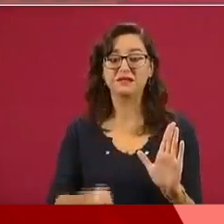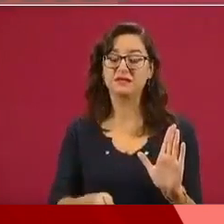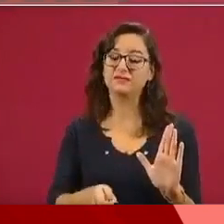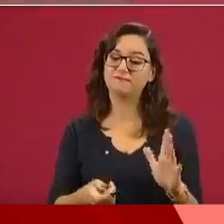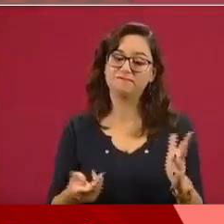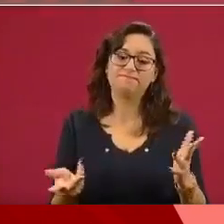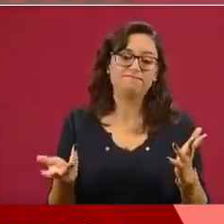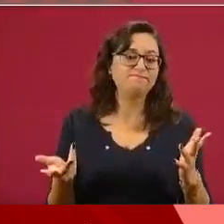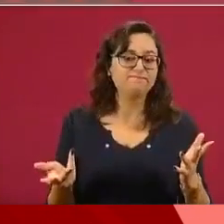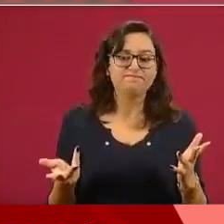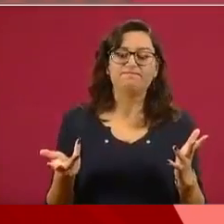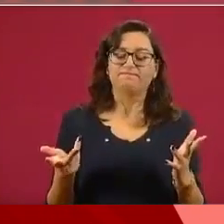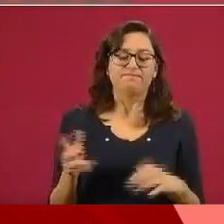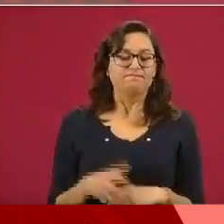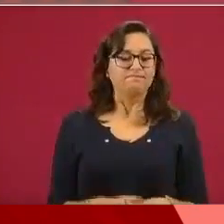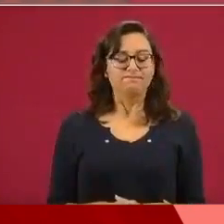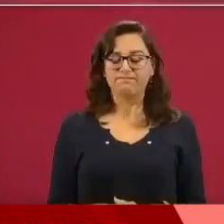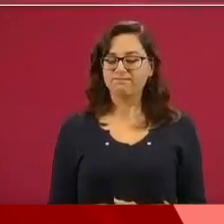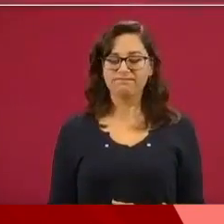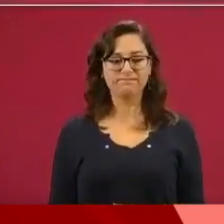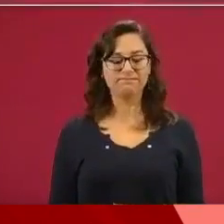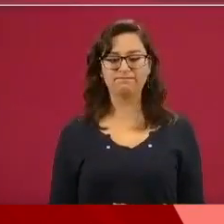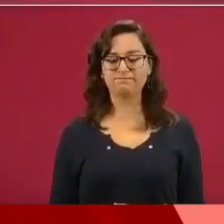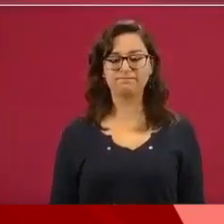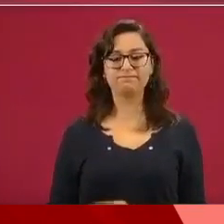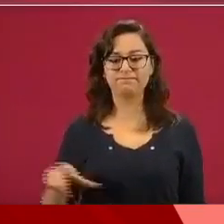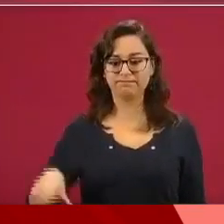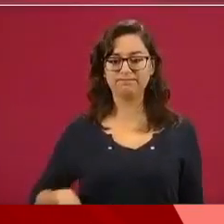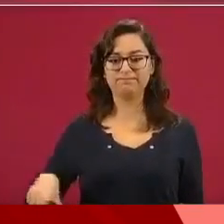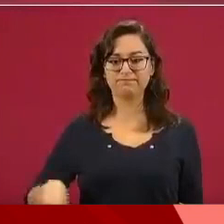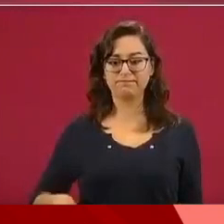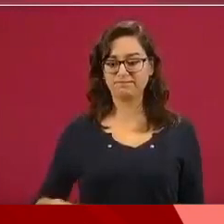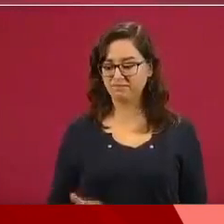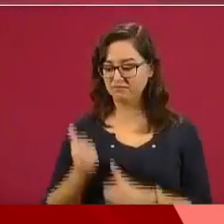la descomposición del régimen